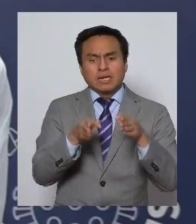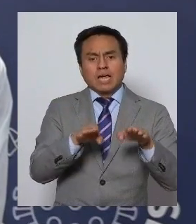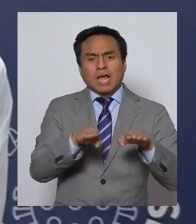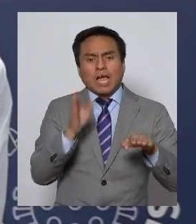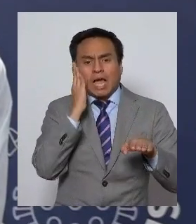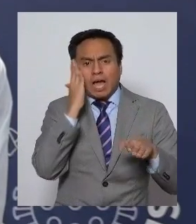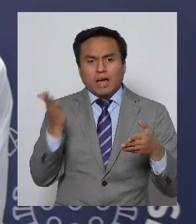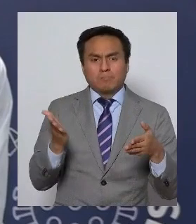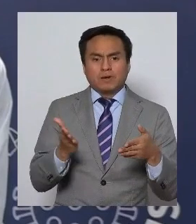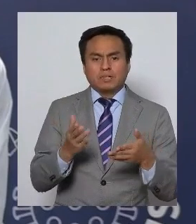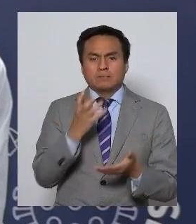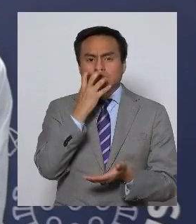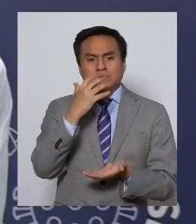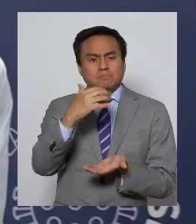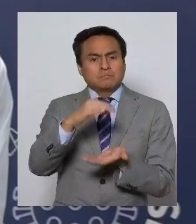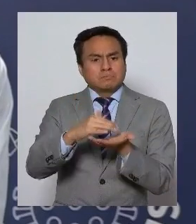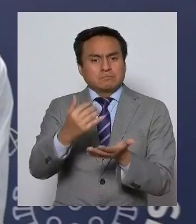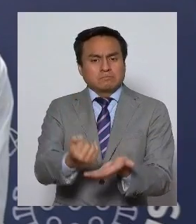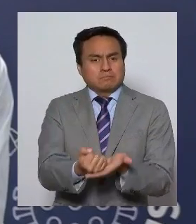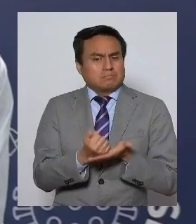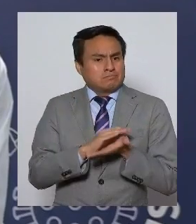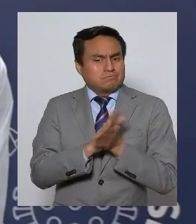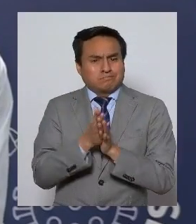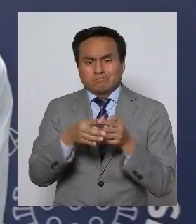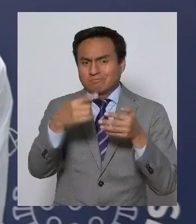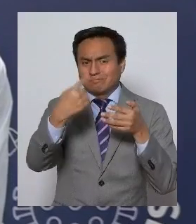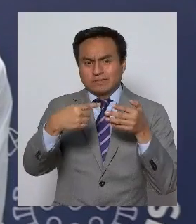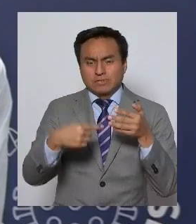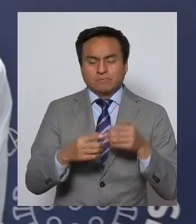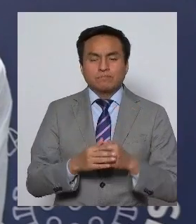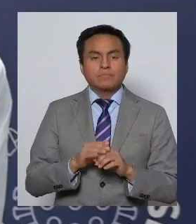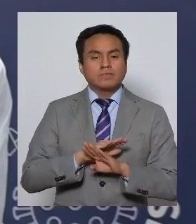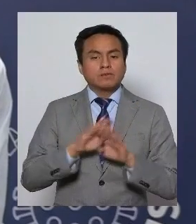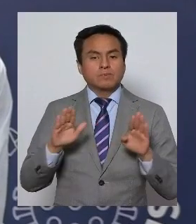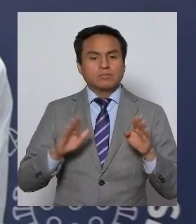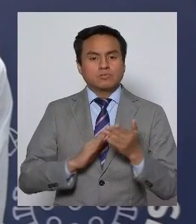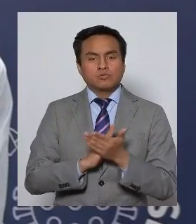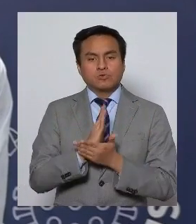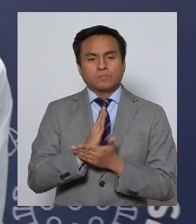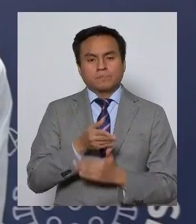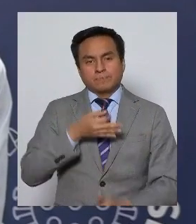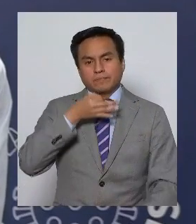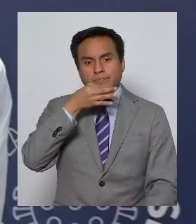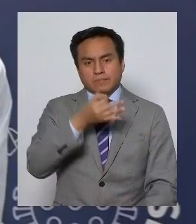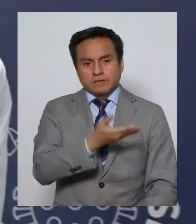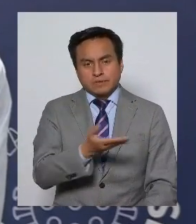la dotación de respiradores y todo lo que se necesita. Termino esta introducción diciendo,